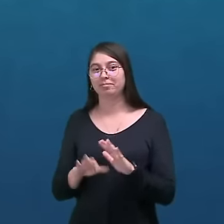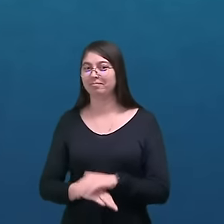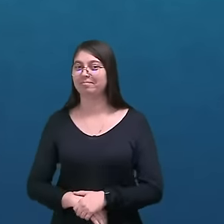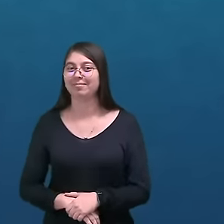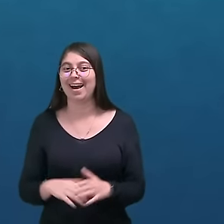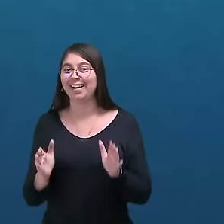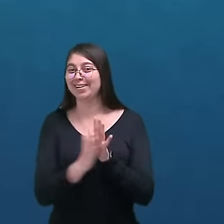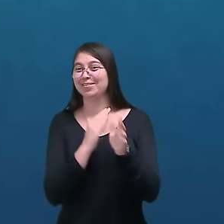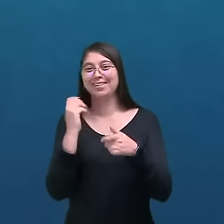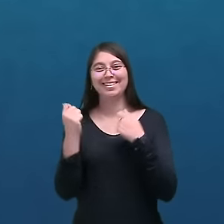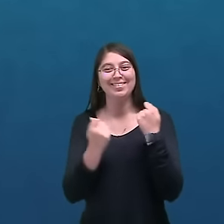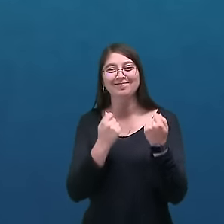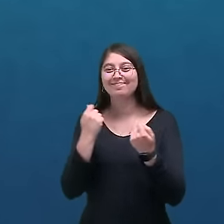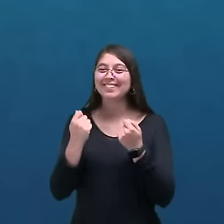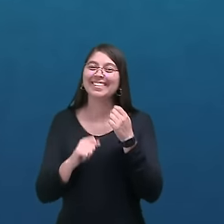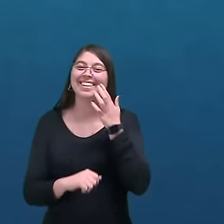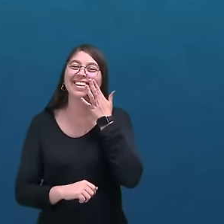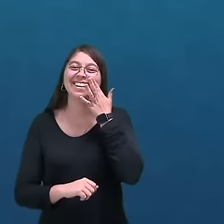Aleluya.